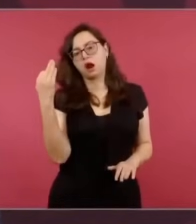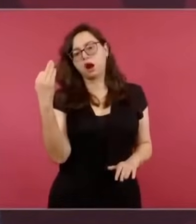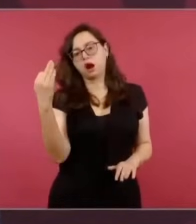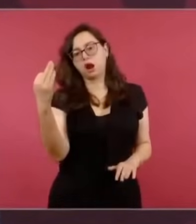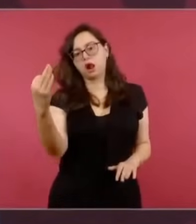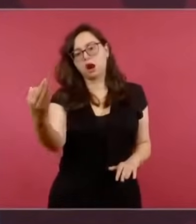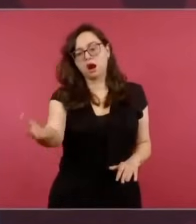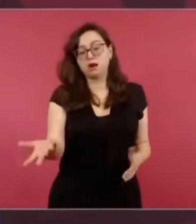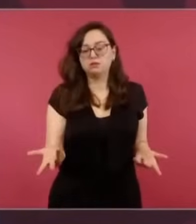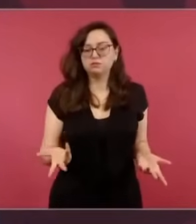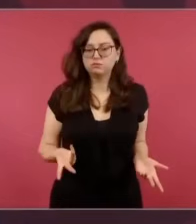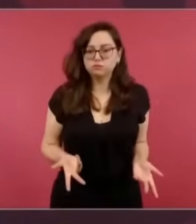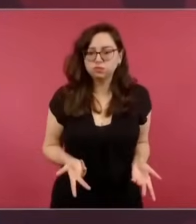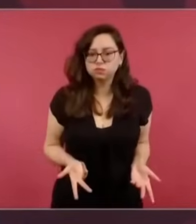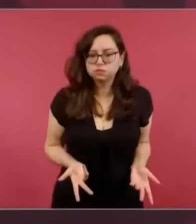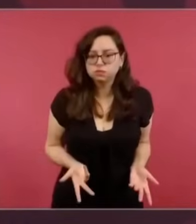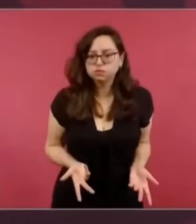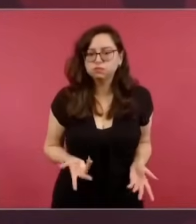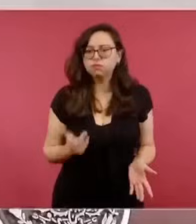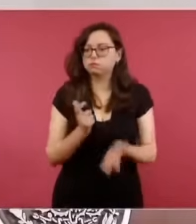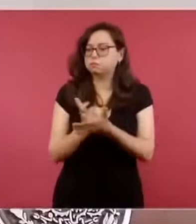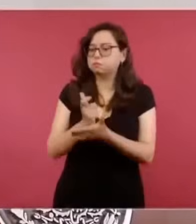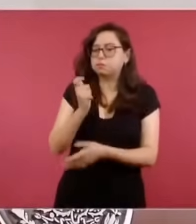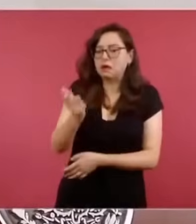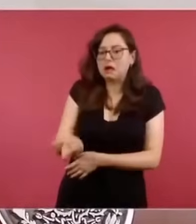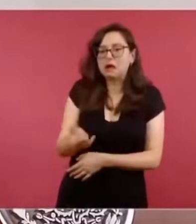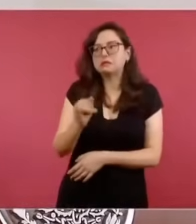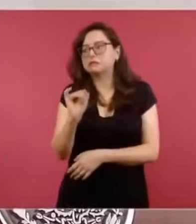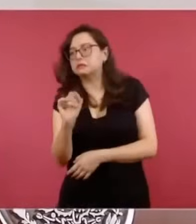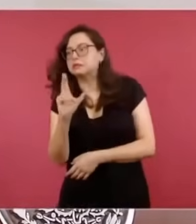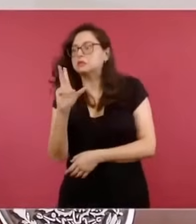de el pago